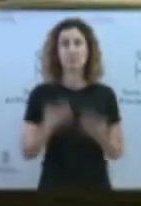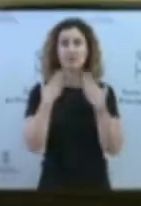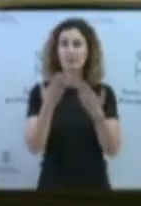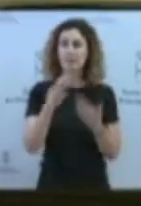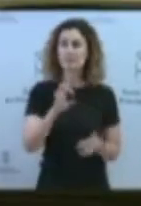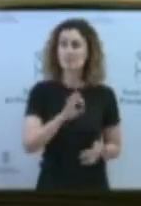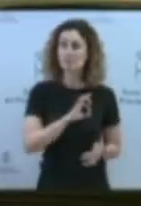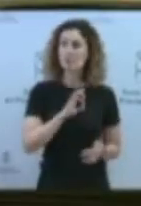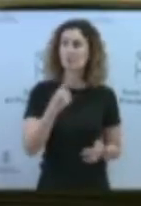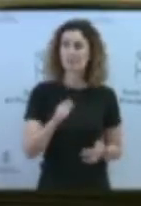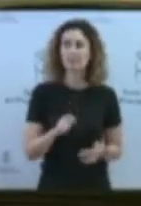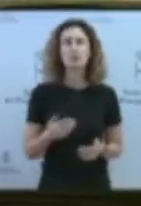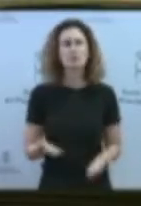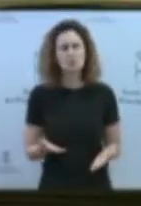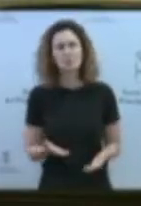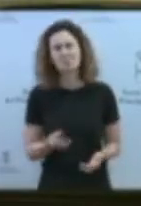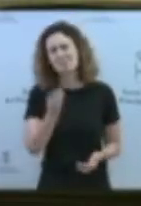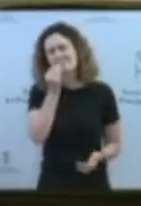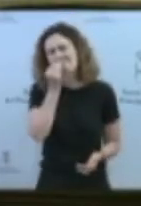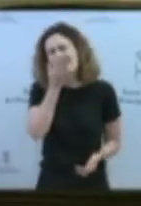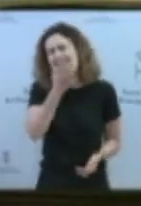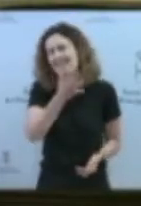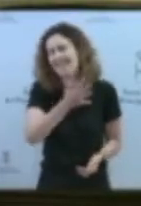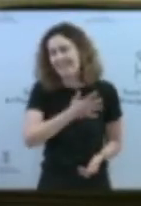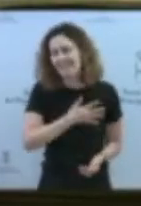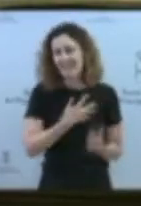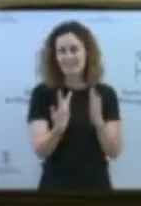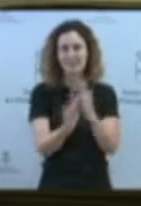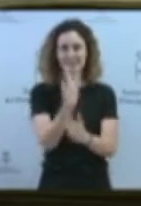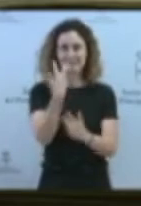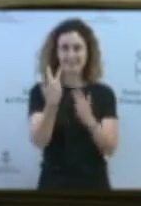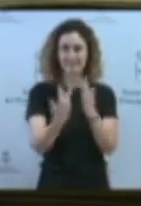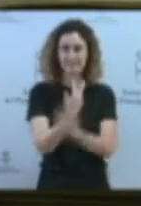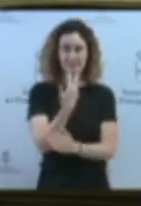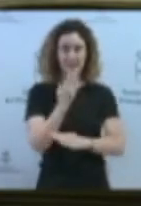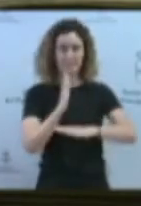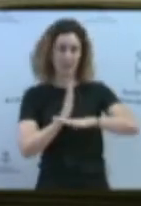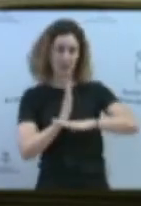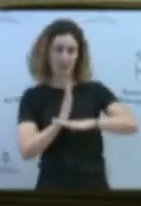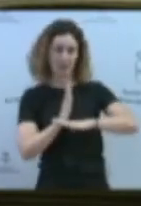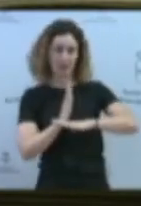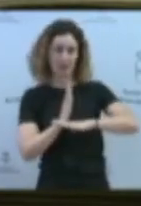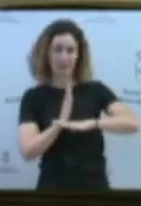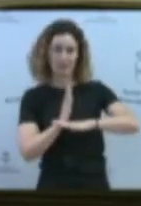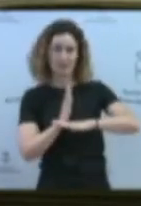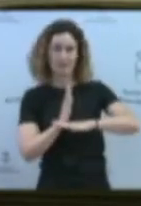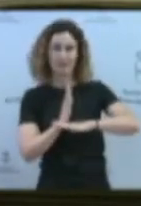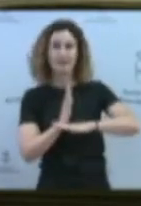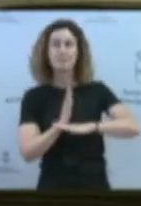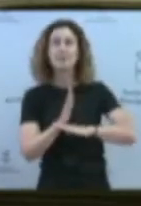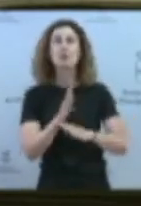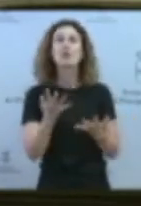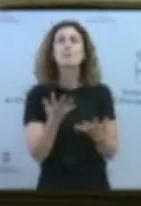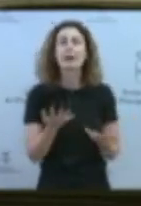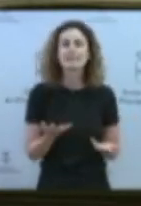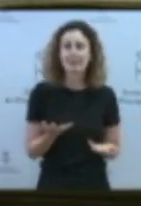consejera, porque da una explicación, la deja a medias, pero realmente no se atreve a decir qué es lo que ha ocurrido en esta situación, no solamente en este colegio de Posada